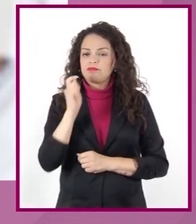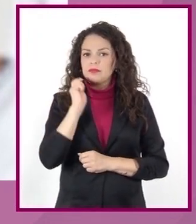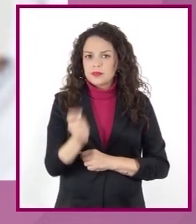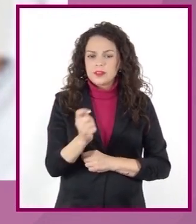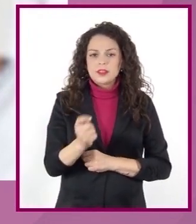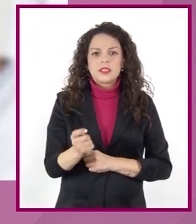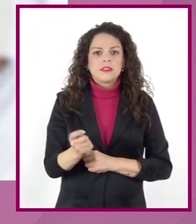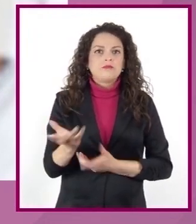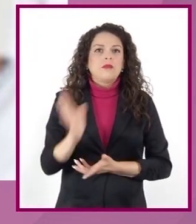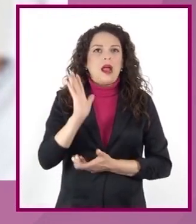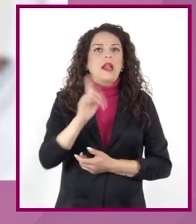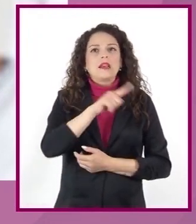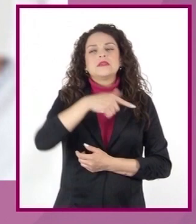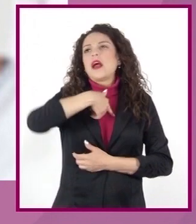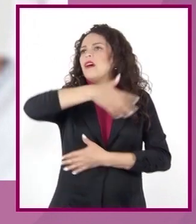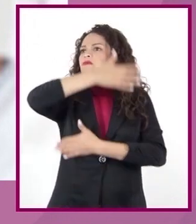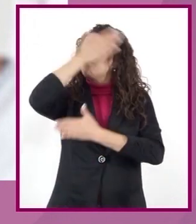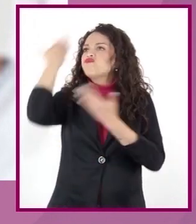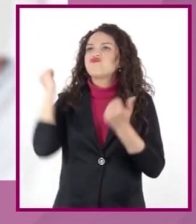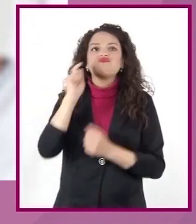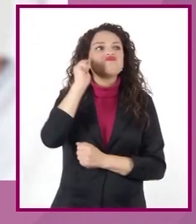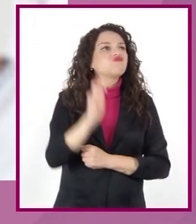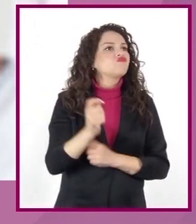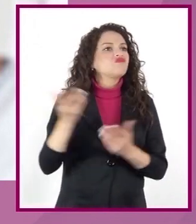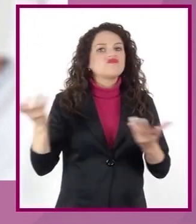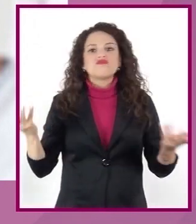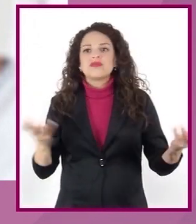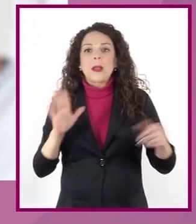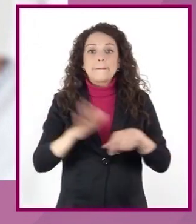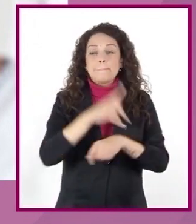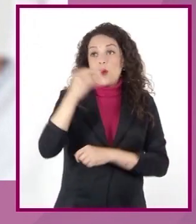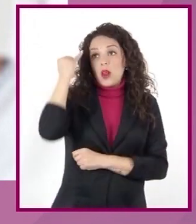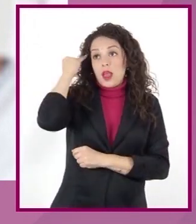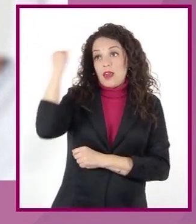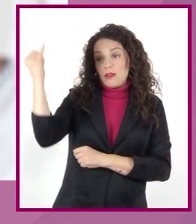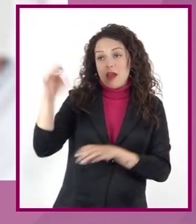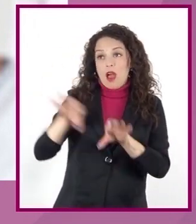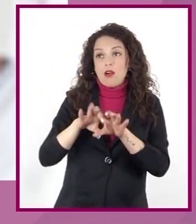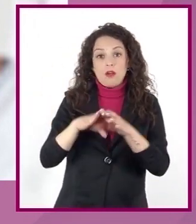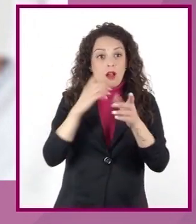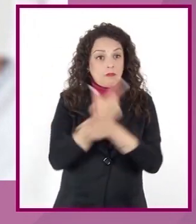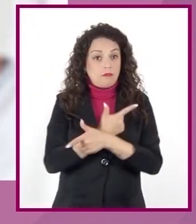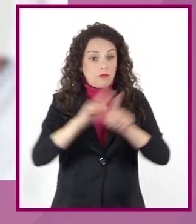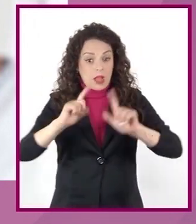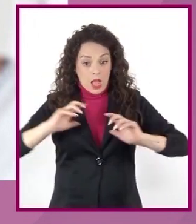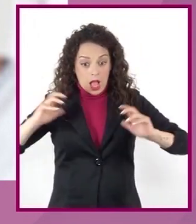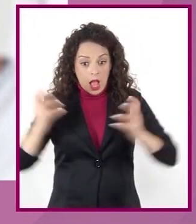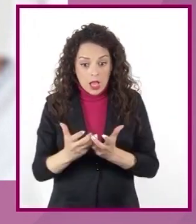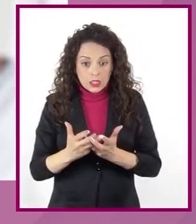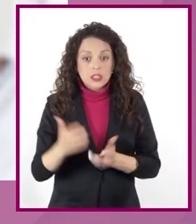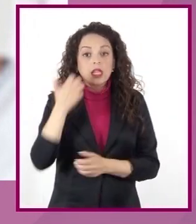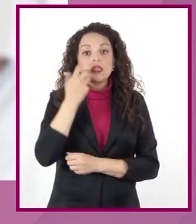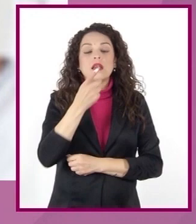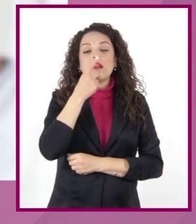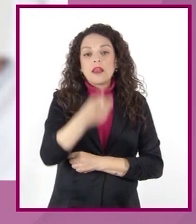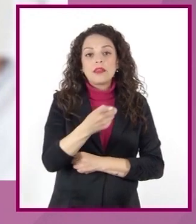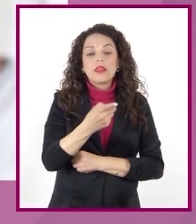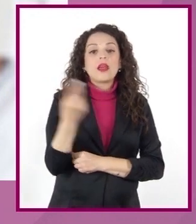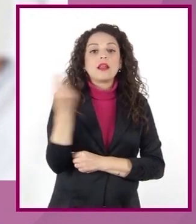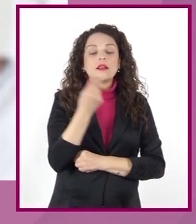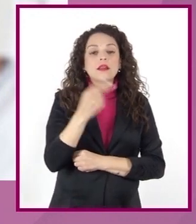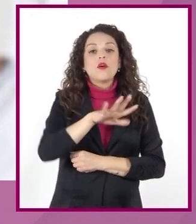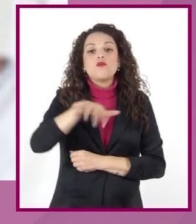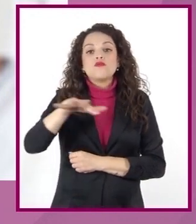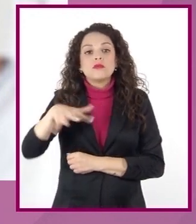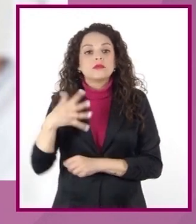perspectiva ingenua del mundo, sí se promueve la idea de que el ejercicio de la libertad incluye la búsqueda creativa de